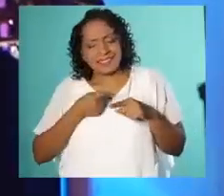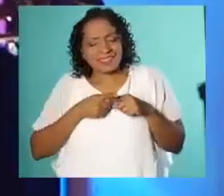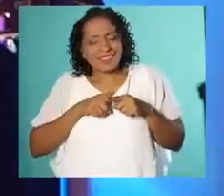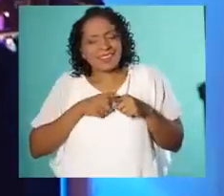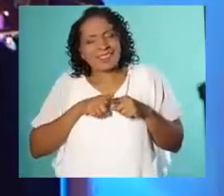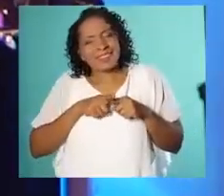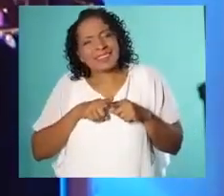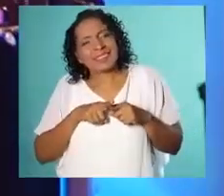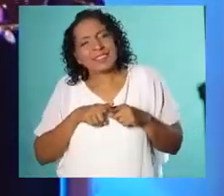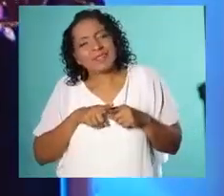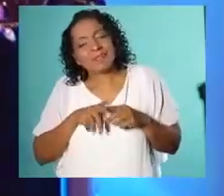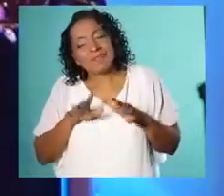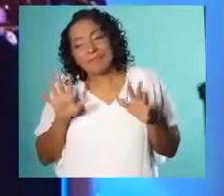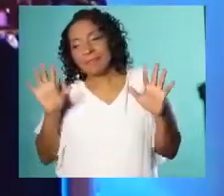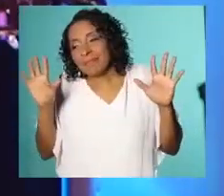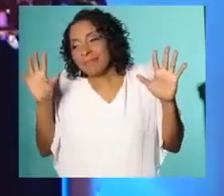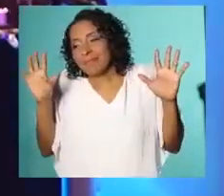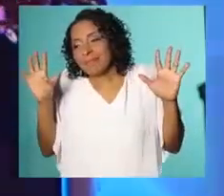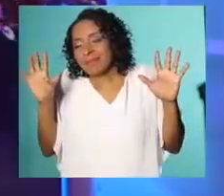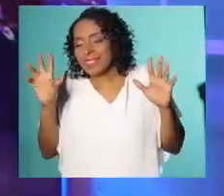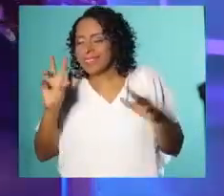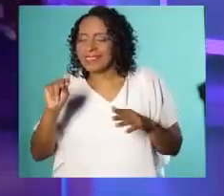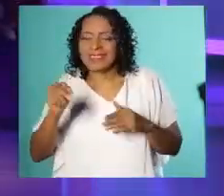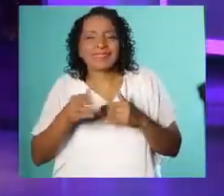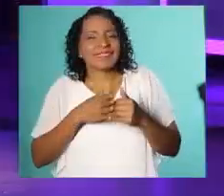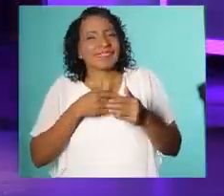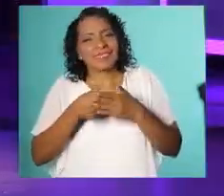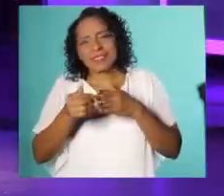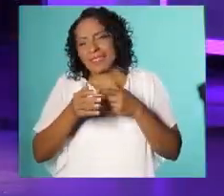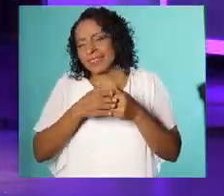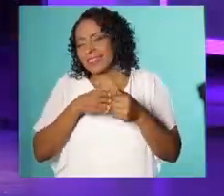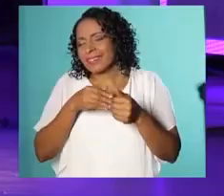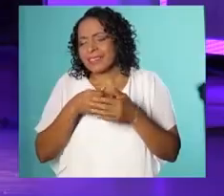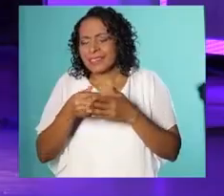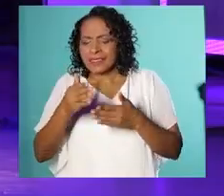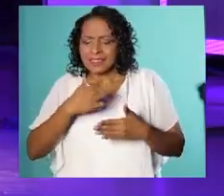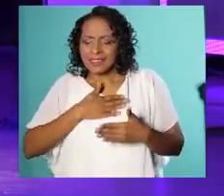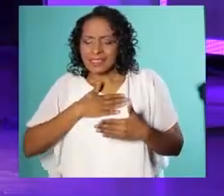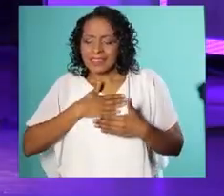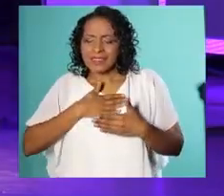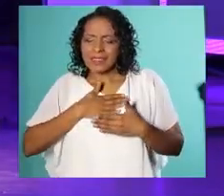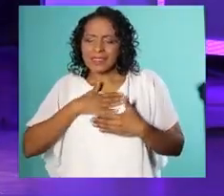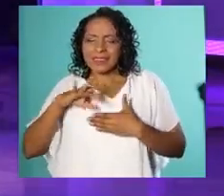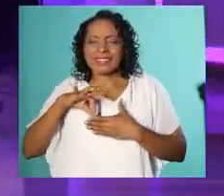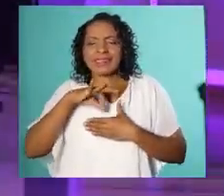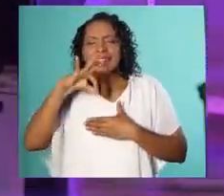Que no te importa lo que mi alma siente.